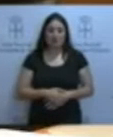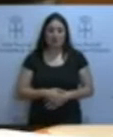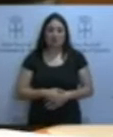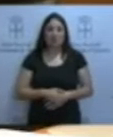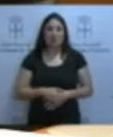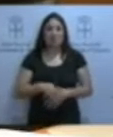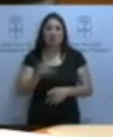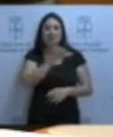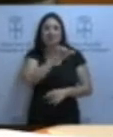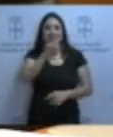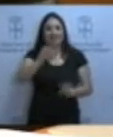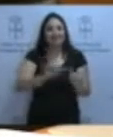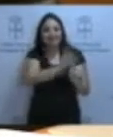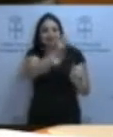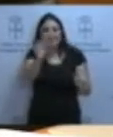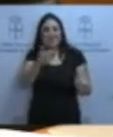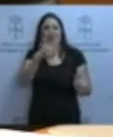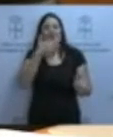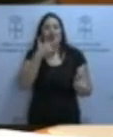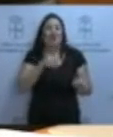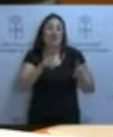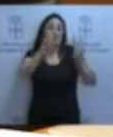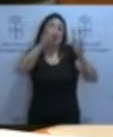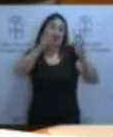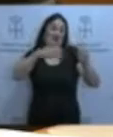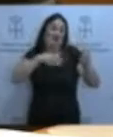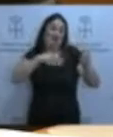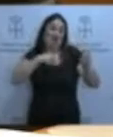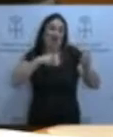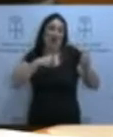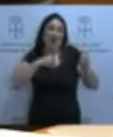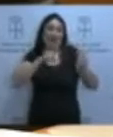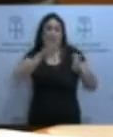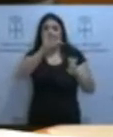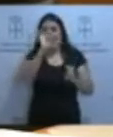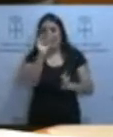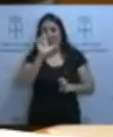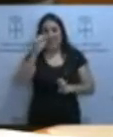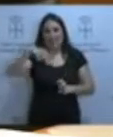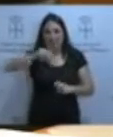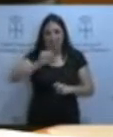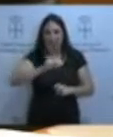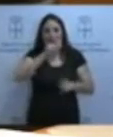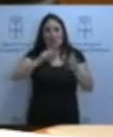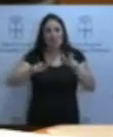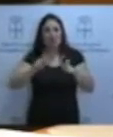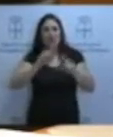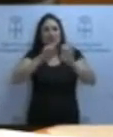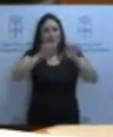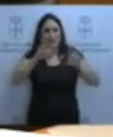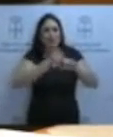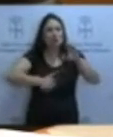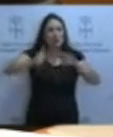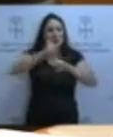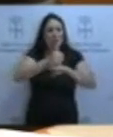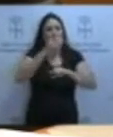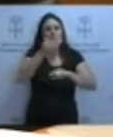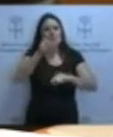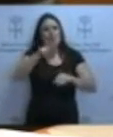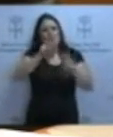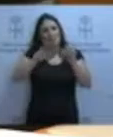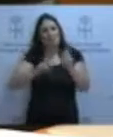Durante esta semana estamos conociendo los denominados papeles de la Castellana. Grandes empresarios y miembros de la familia real de nuestro país que blanquearon el dinero evadido en Panamá y Suiza por